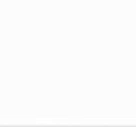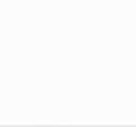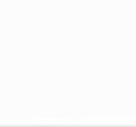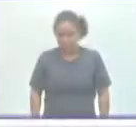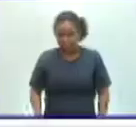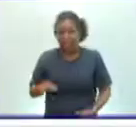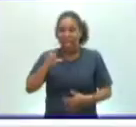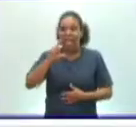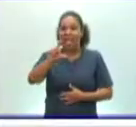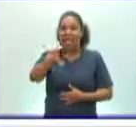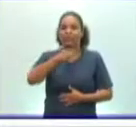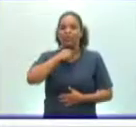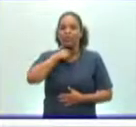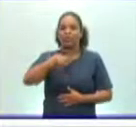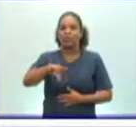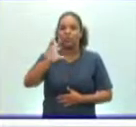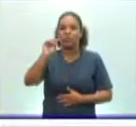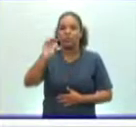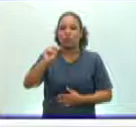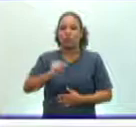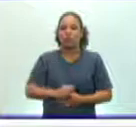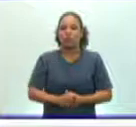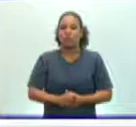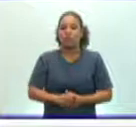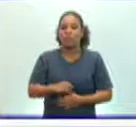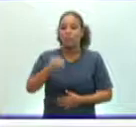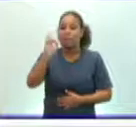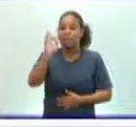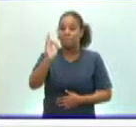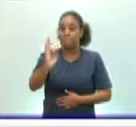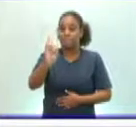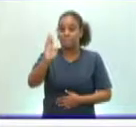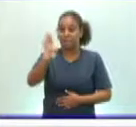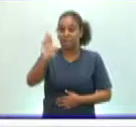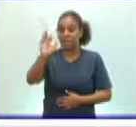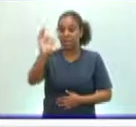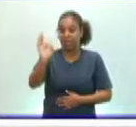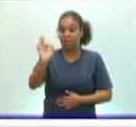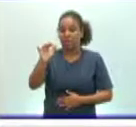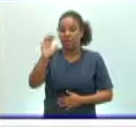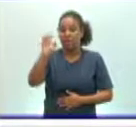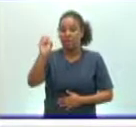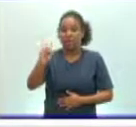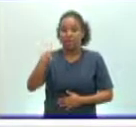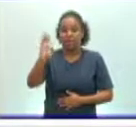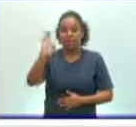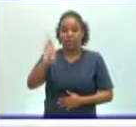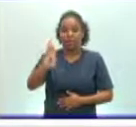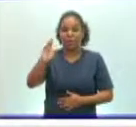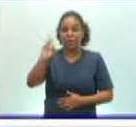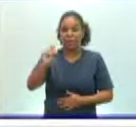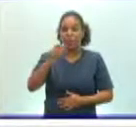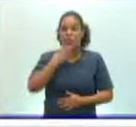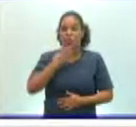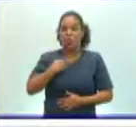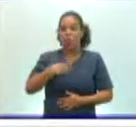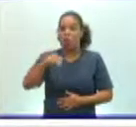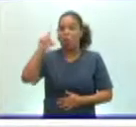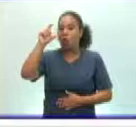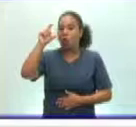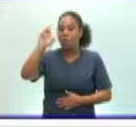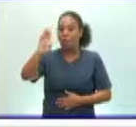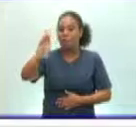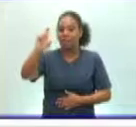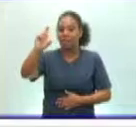El último inciso nos dice, BF es ABD, como BC es ABA. ¿Ya lo identificaste